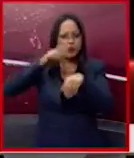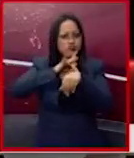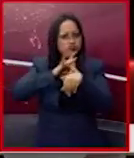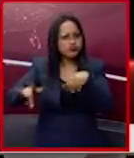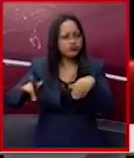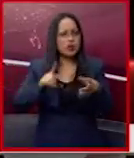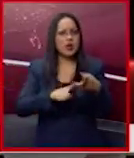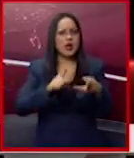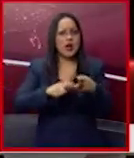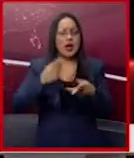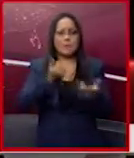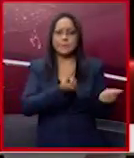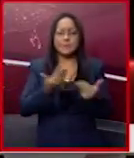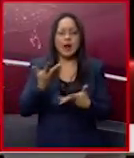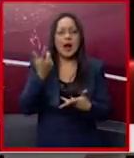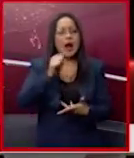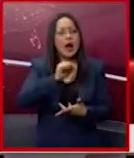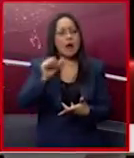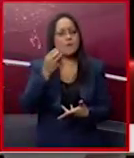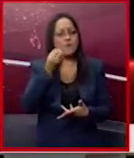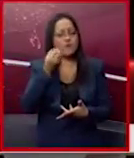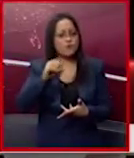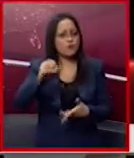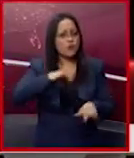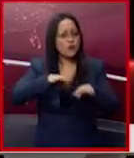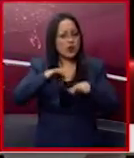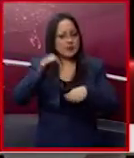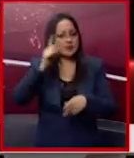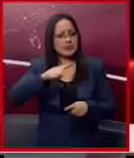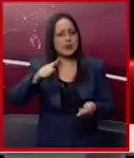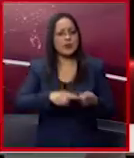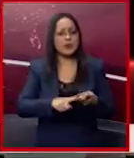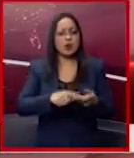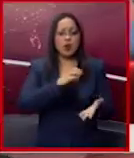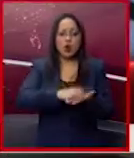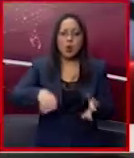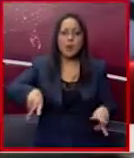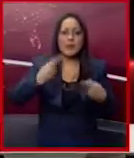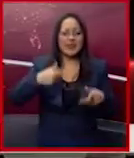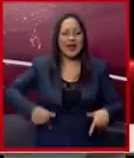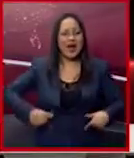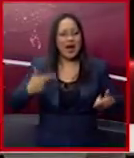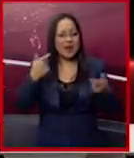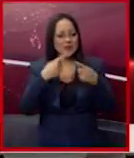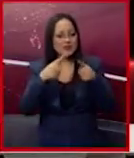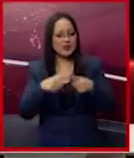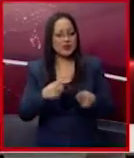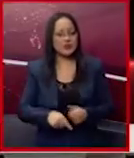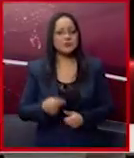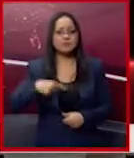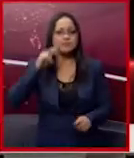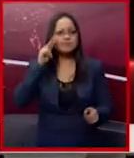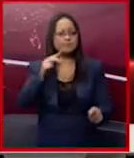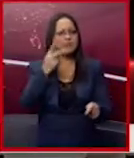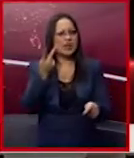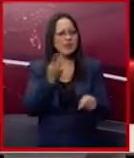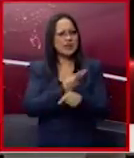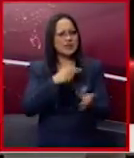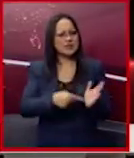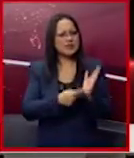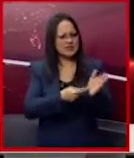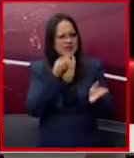trata de personas, compra y venta de armamento. Vemos que la tipificación que se